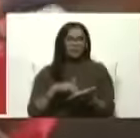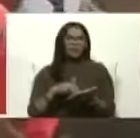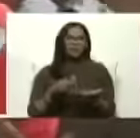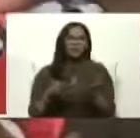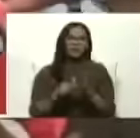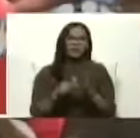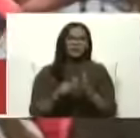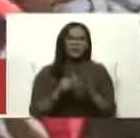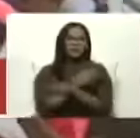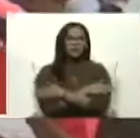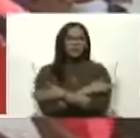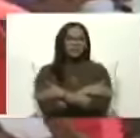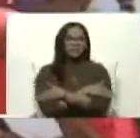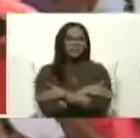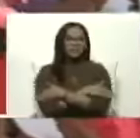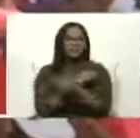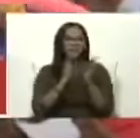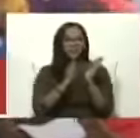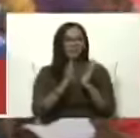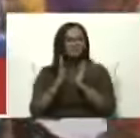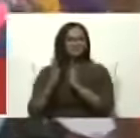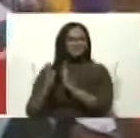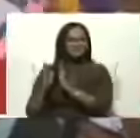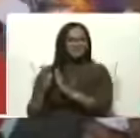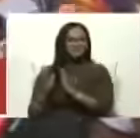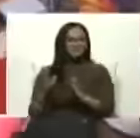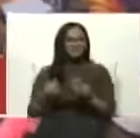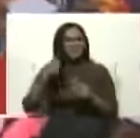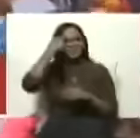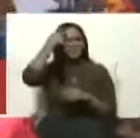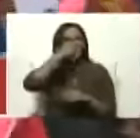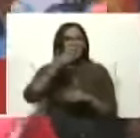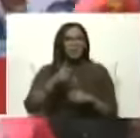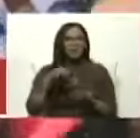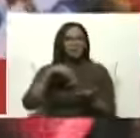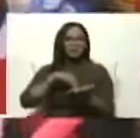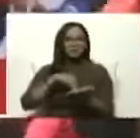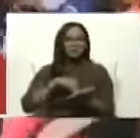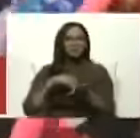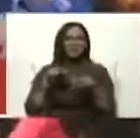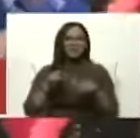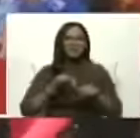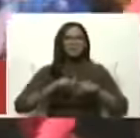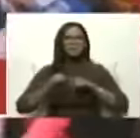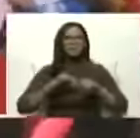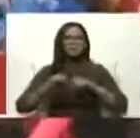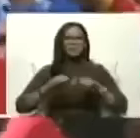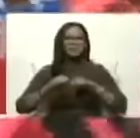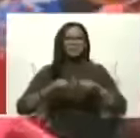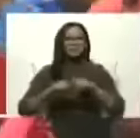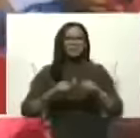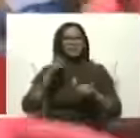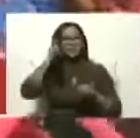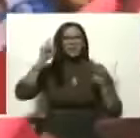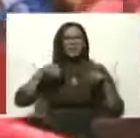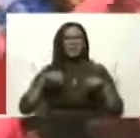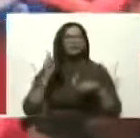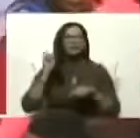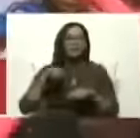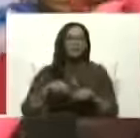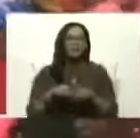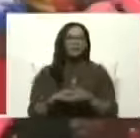donde ha felicitado la organización y despliegue del pueblo mirandino en esta gran movilización del día de hoy.